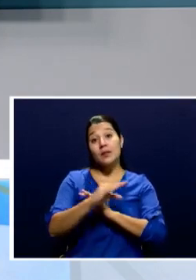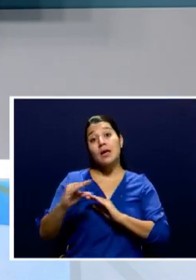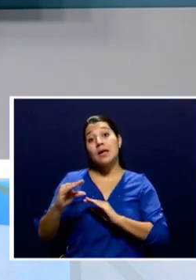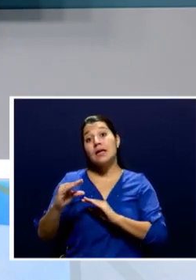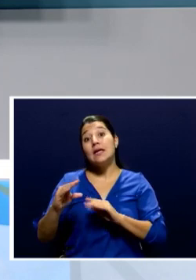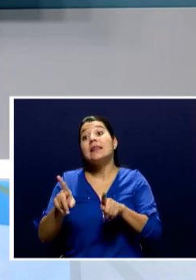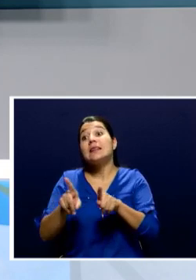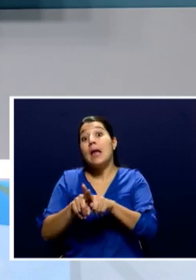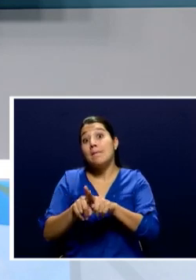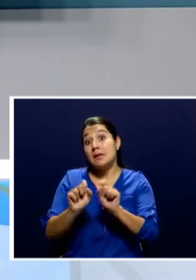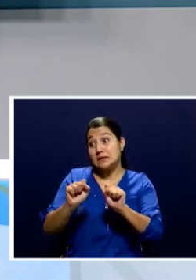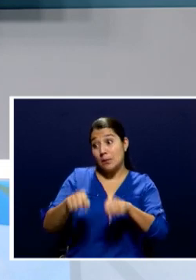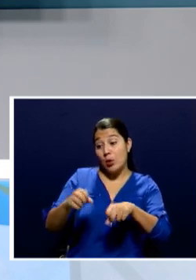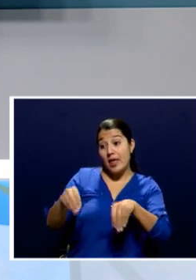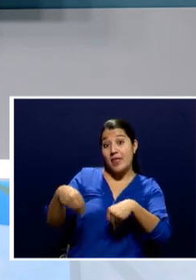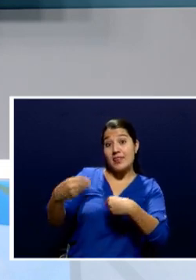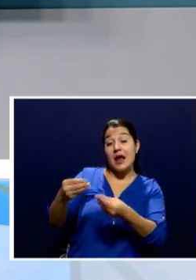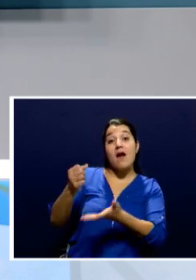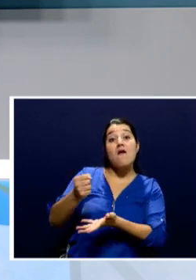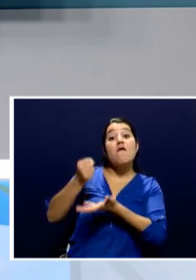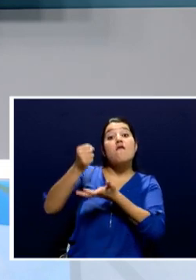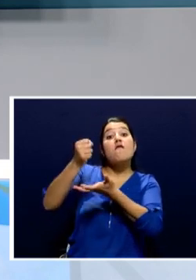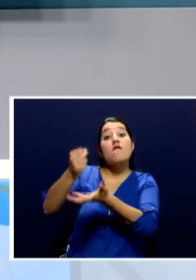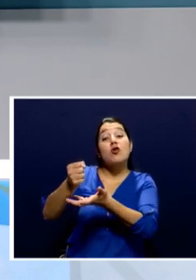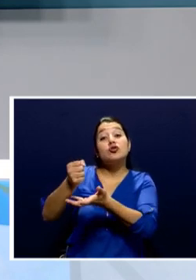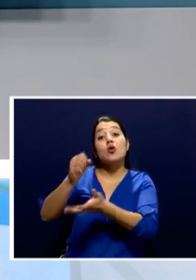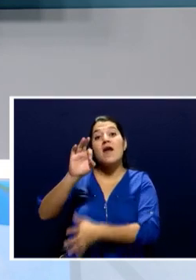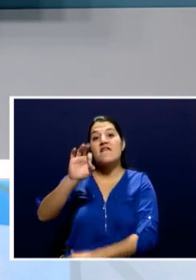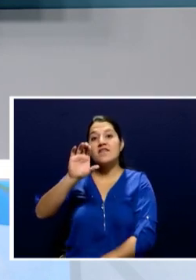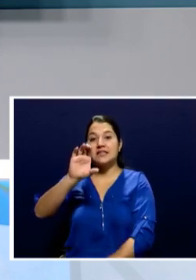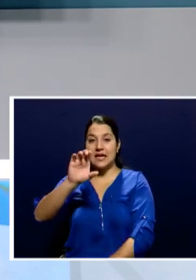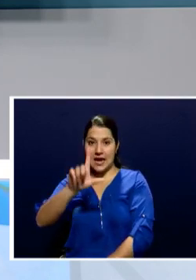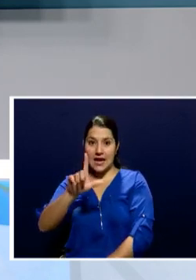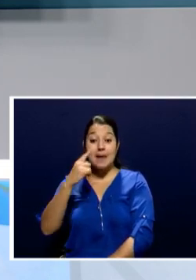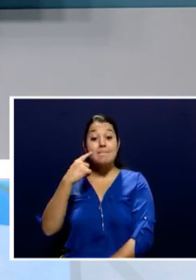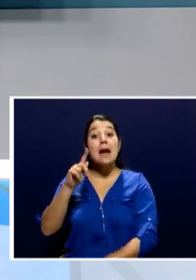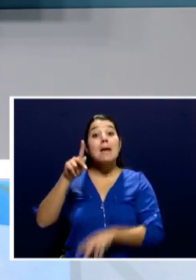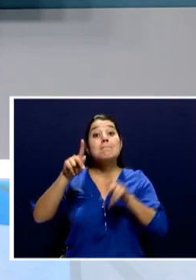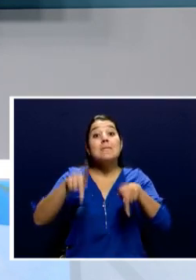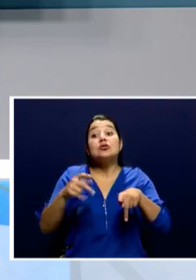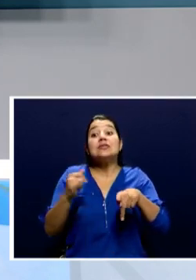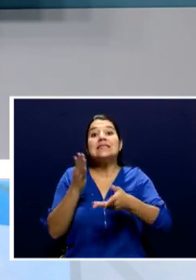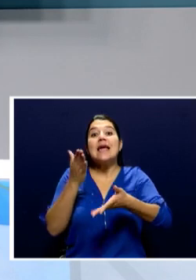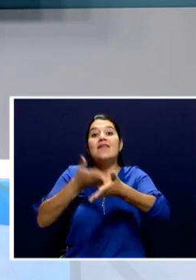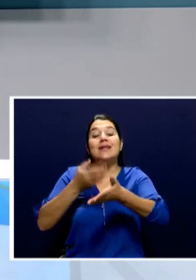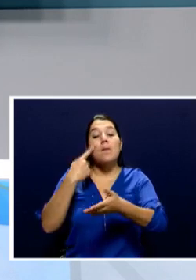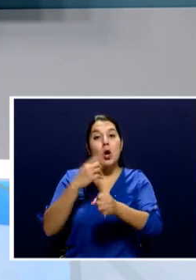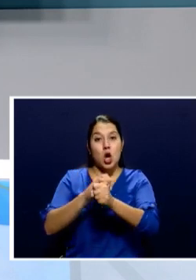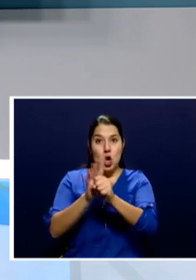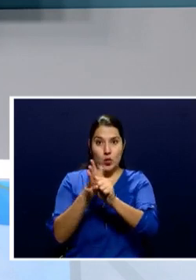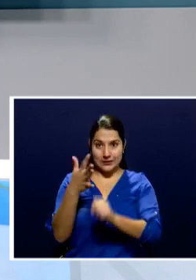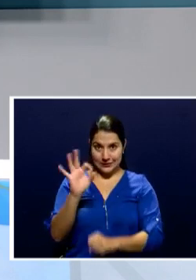Laboral para las personas que resulten afectadas salarialmente por el